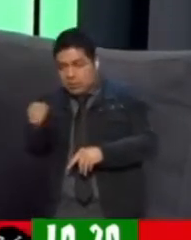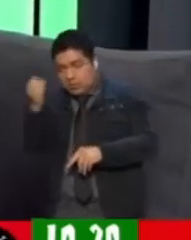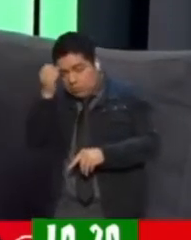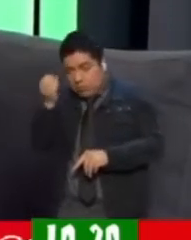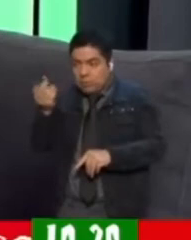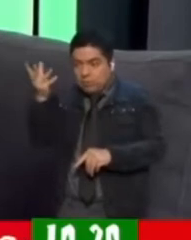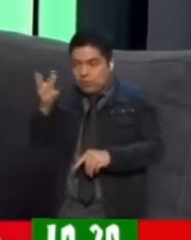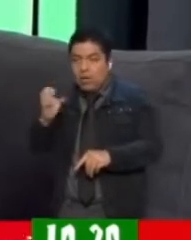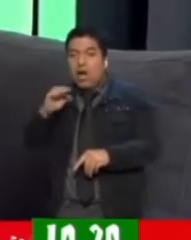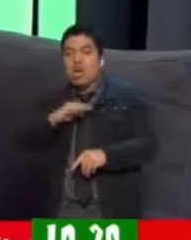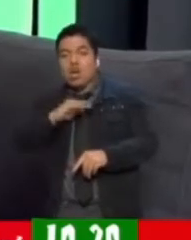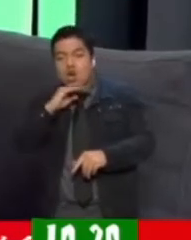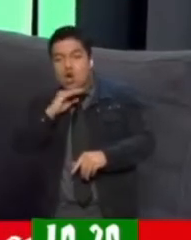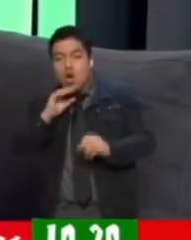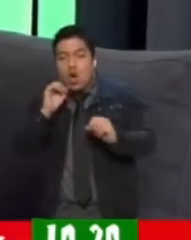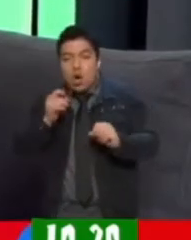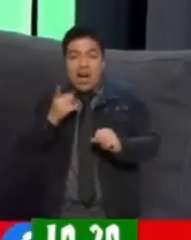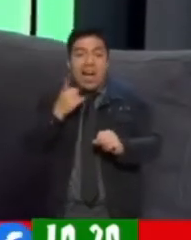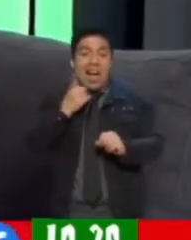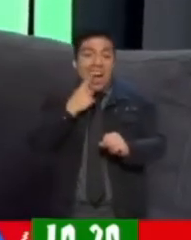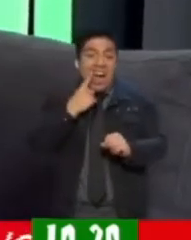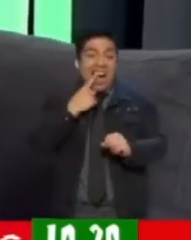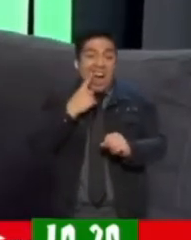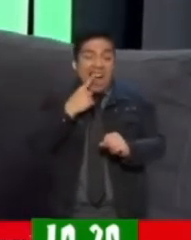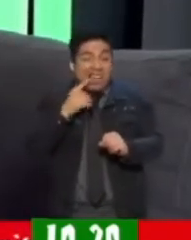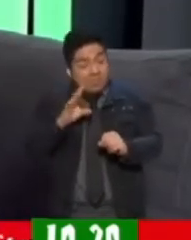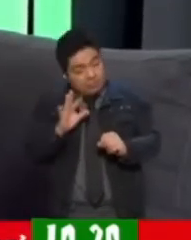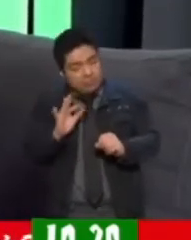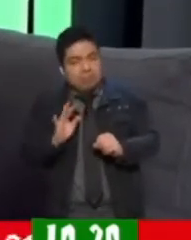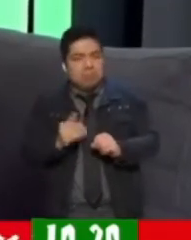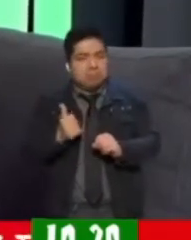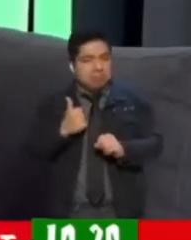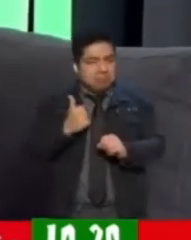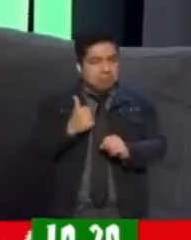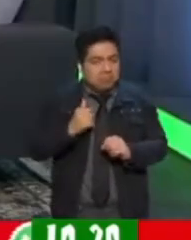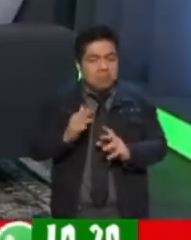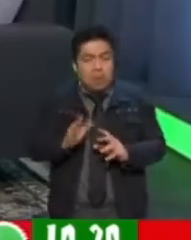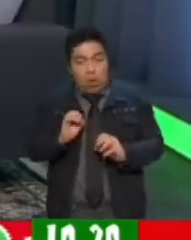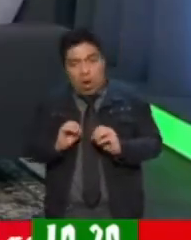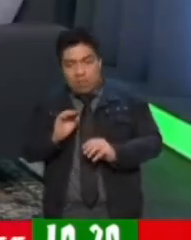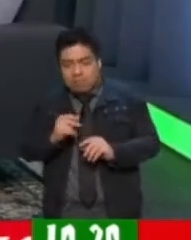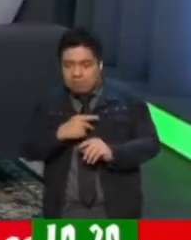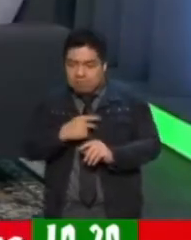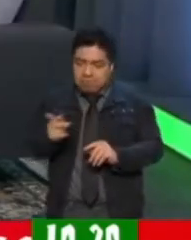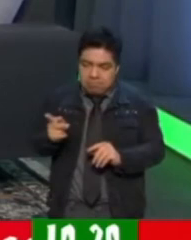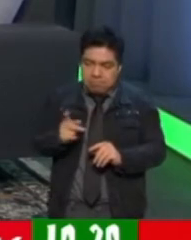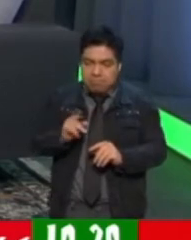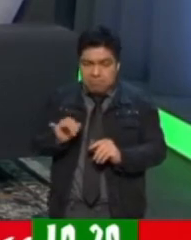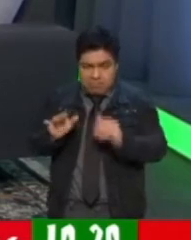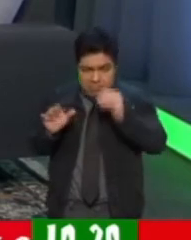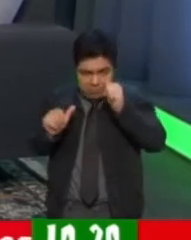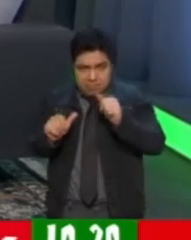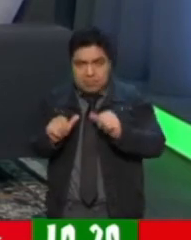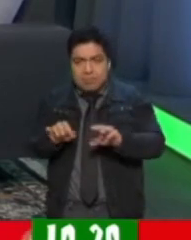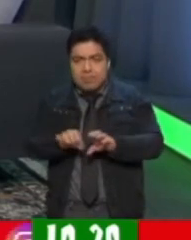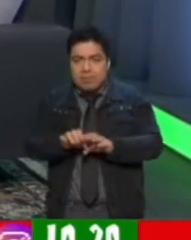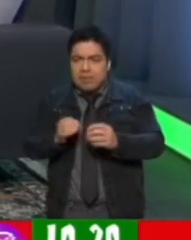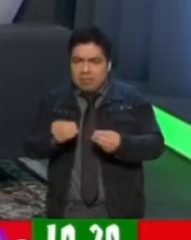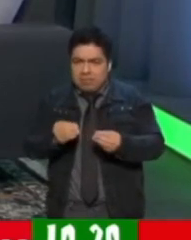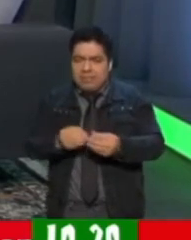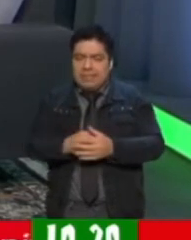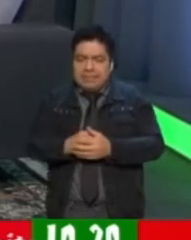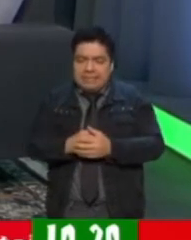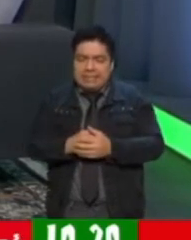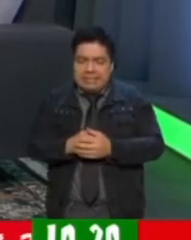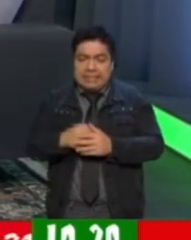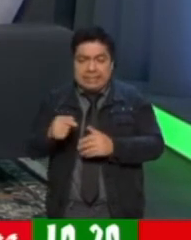o alguna cosa así. O si ya de plano esta señora ya se ve muy fregadona, exacto, ya no va a tener ni dónde pagar. ¿Han llegado a algún acuerdo así que digan ustedes, hijos, si le salvamos